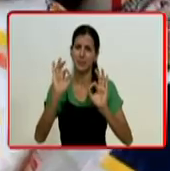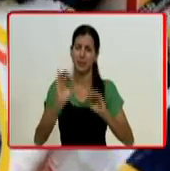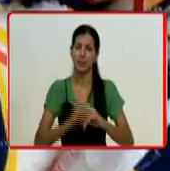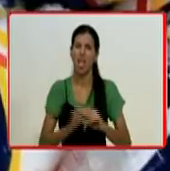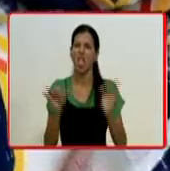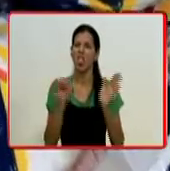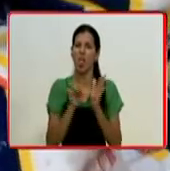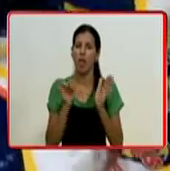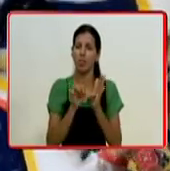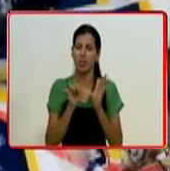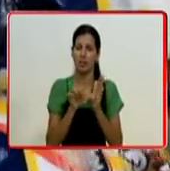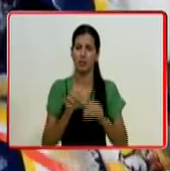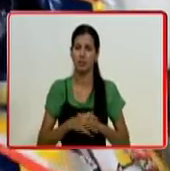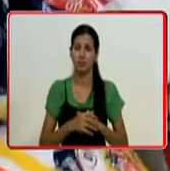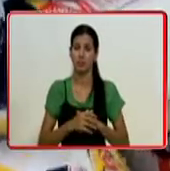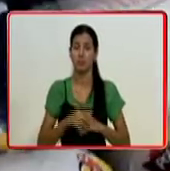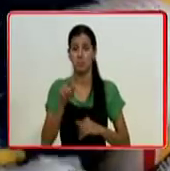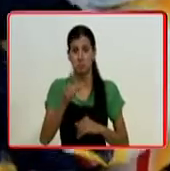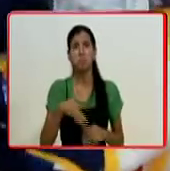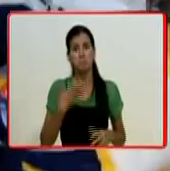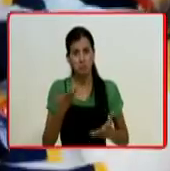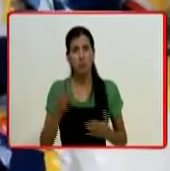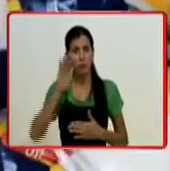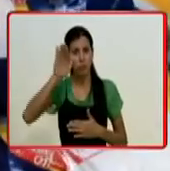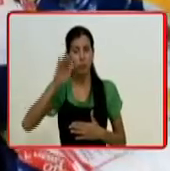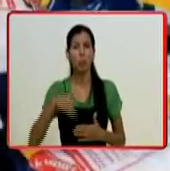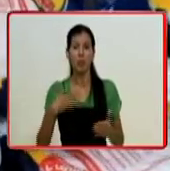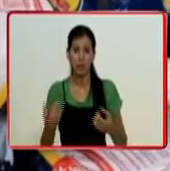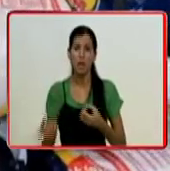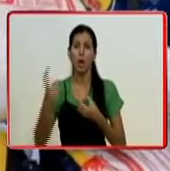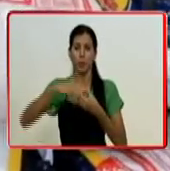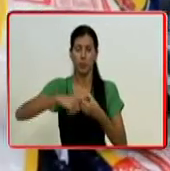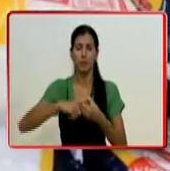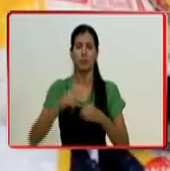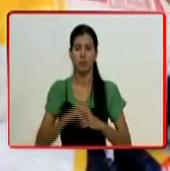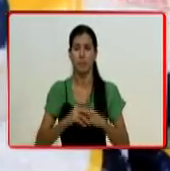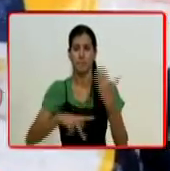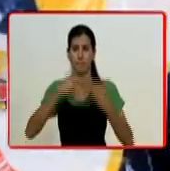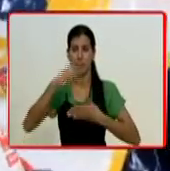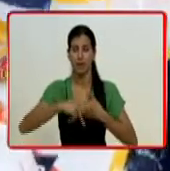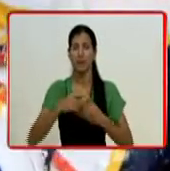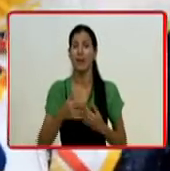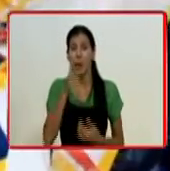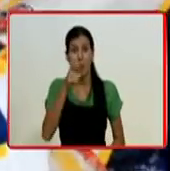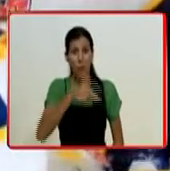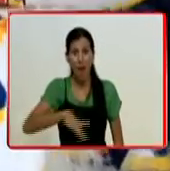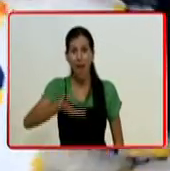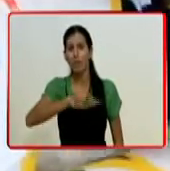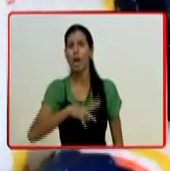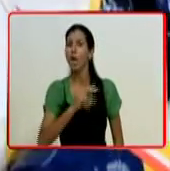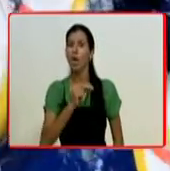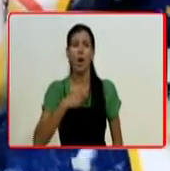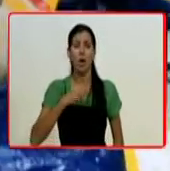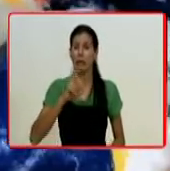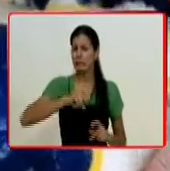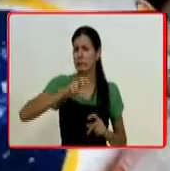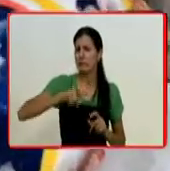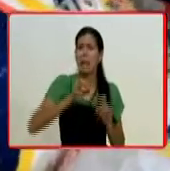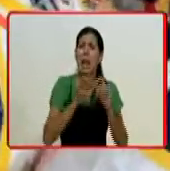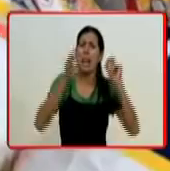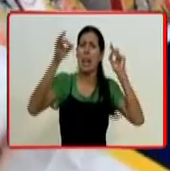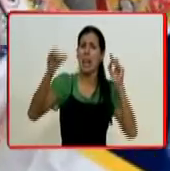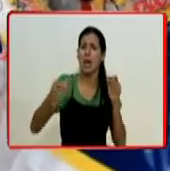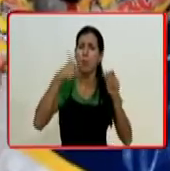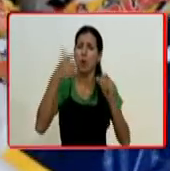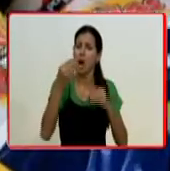establecimientos que potencialmente pueden servir también para incorporarse en este plan, para que nuestro pueblo no tenga que trasladarse kilómetros en busca de los